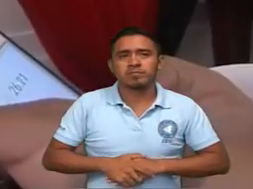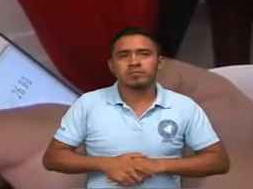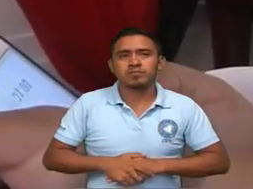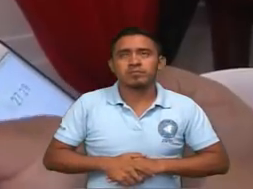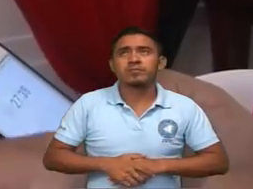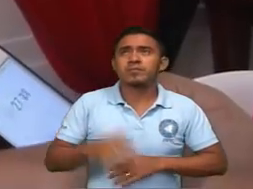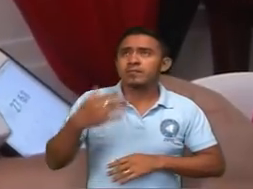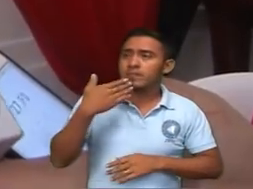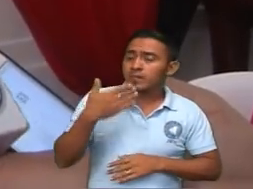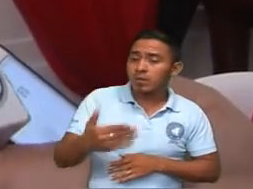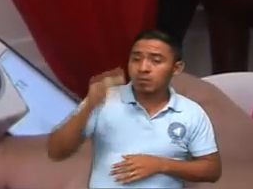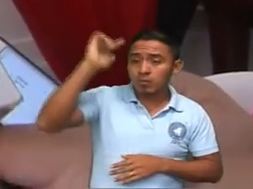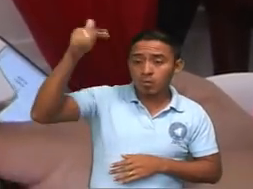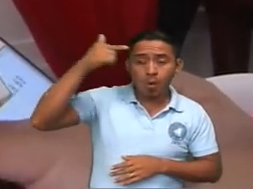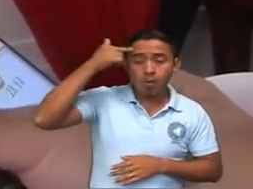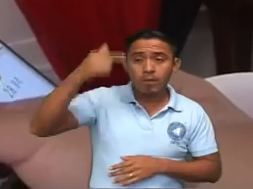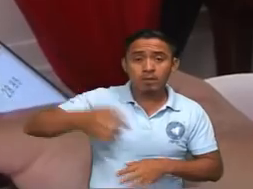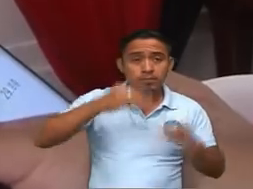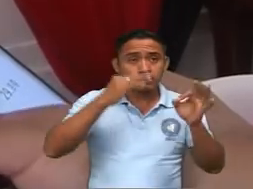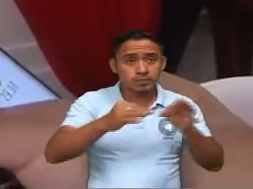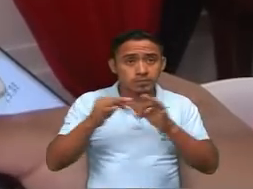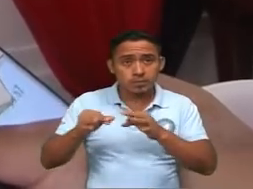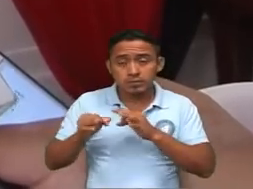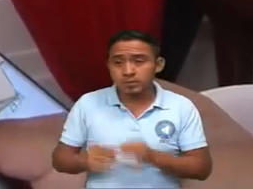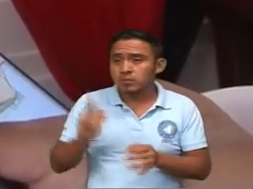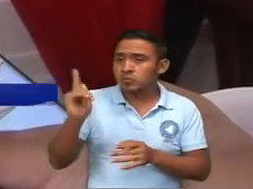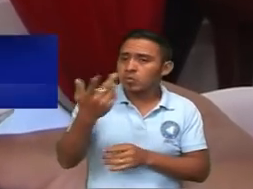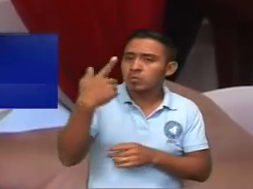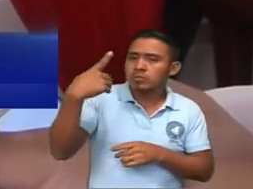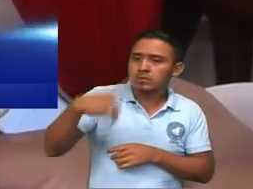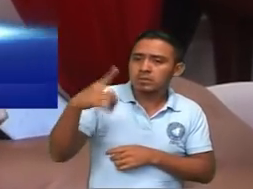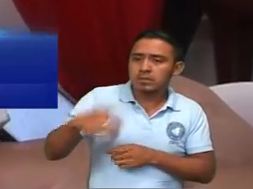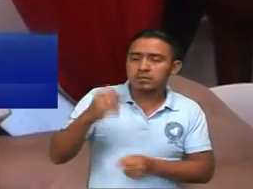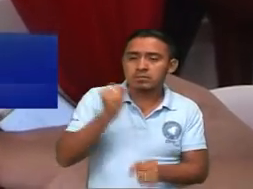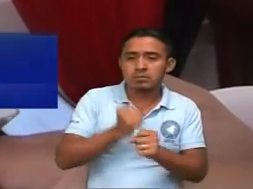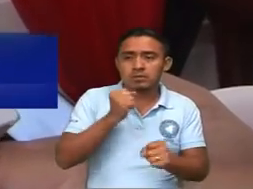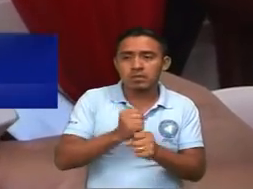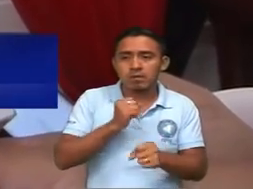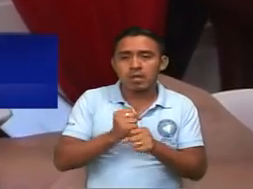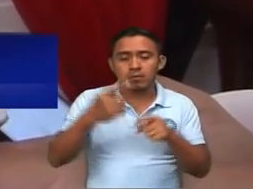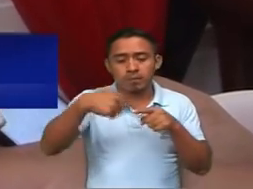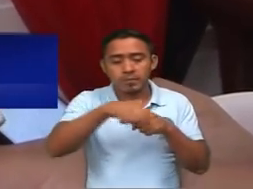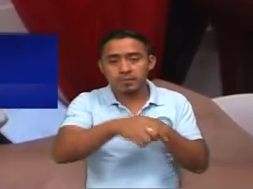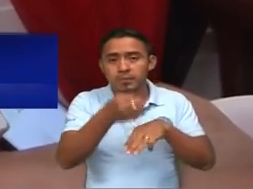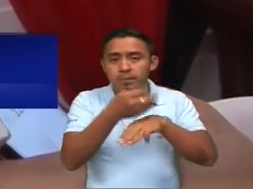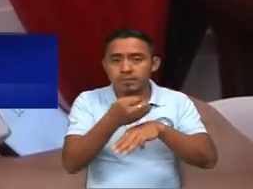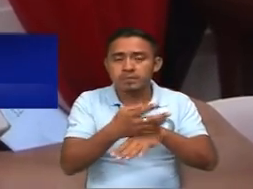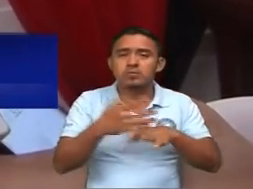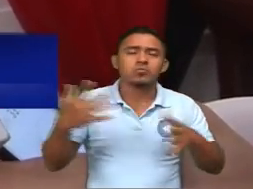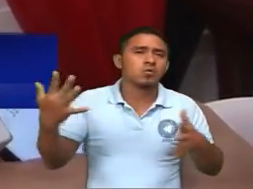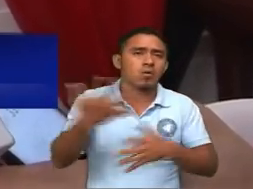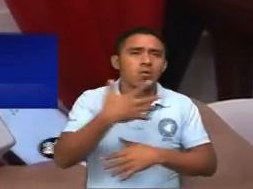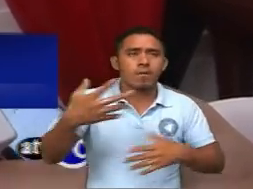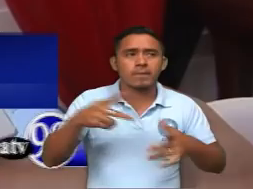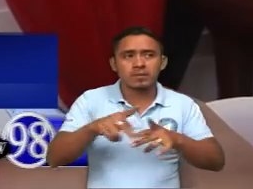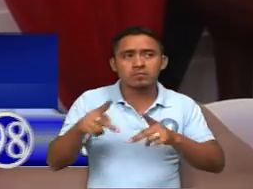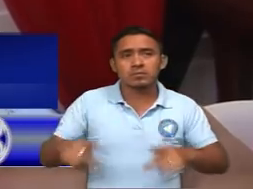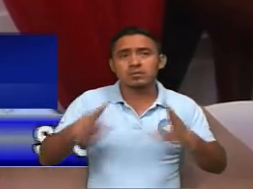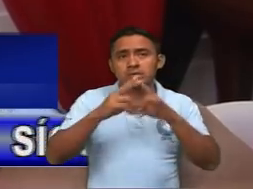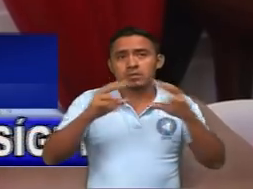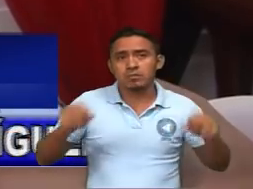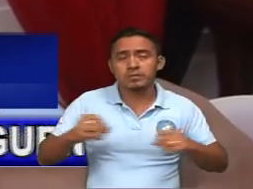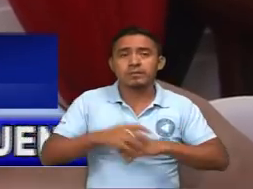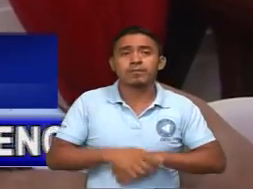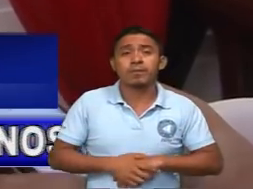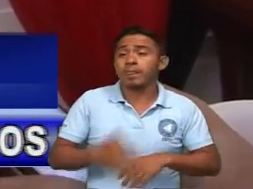Este es el gobierno que ha restituido todos los derechos de los trabajadores públicos y municipales y de todos los nicaragüenses. El